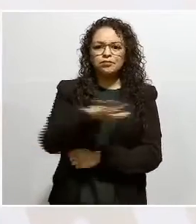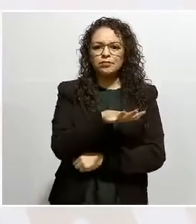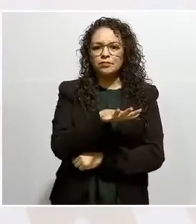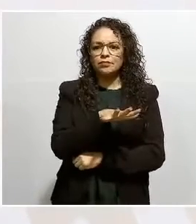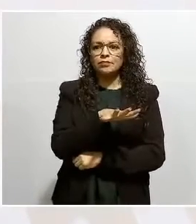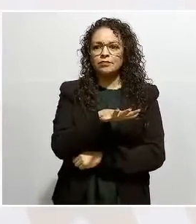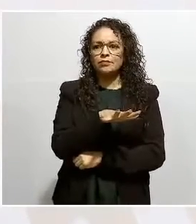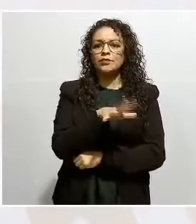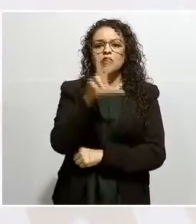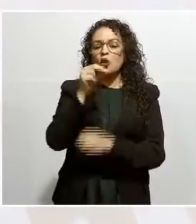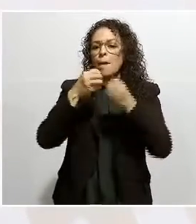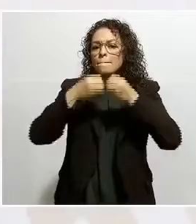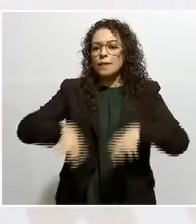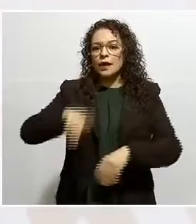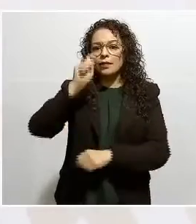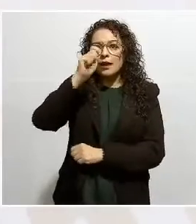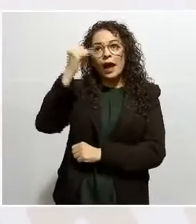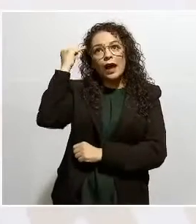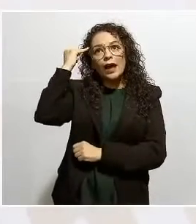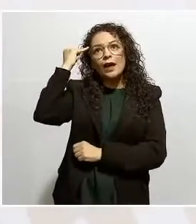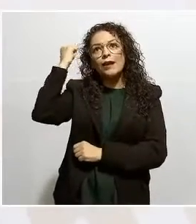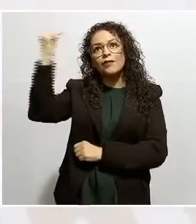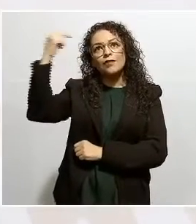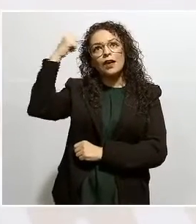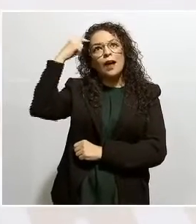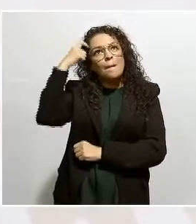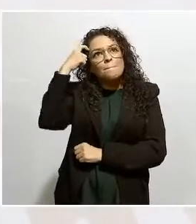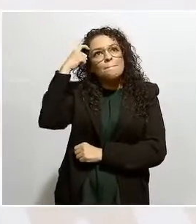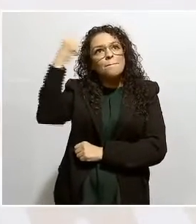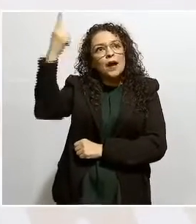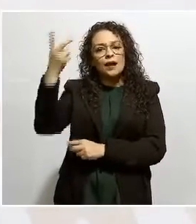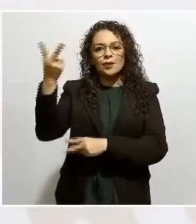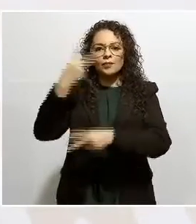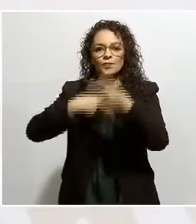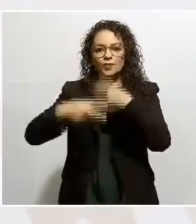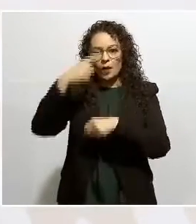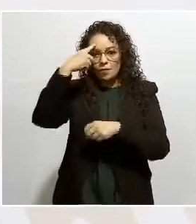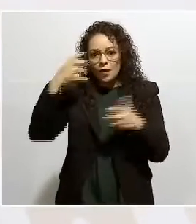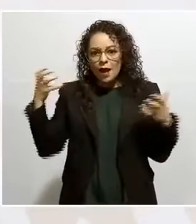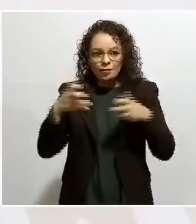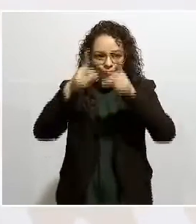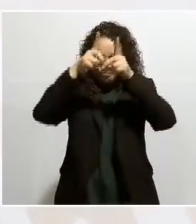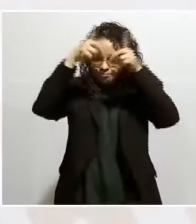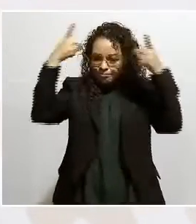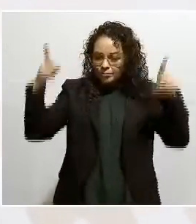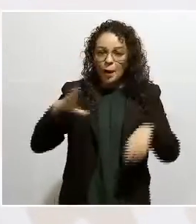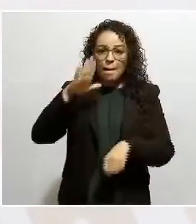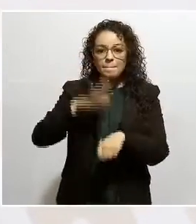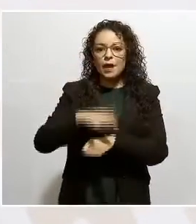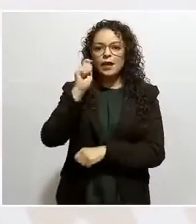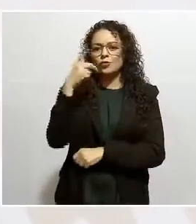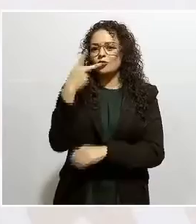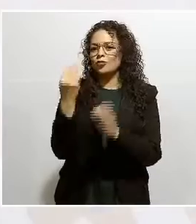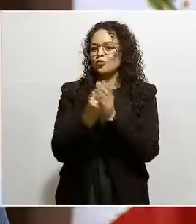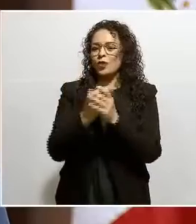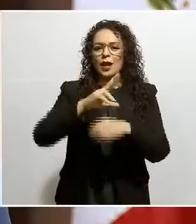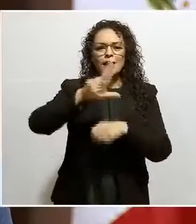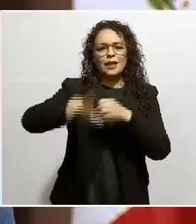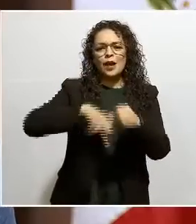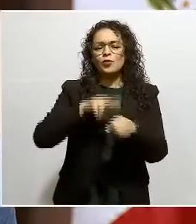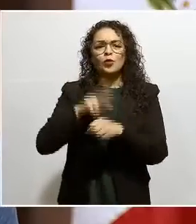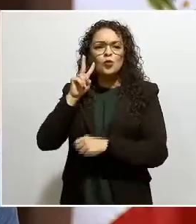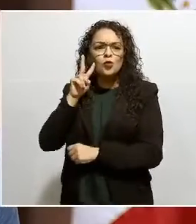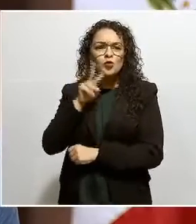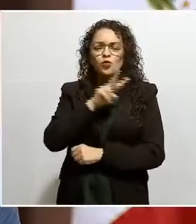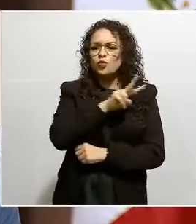perder la imaginación ni la capacidad creativa, ni mucho menos el asombro por la naturaleza. Así pensó también uno